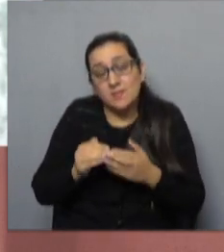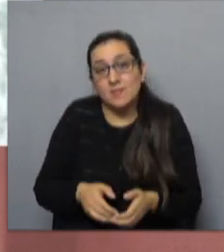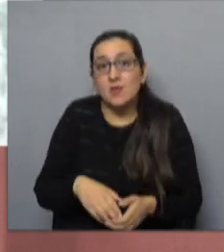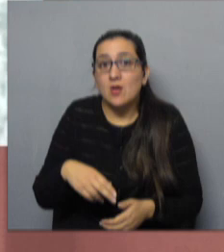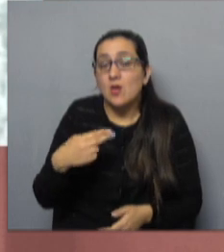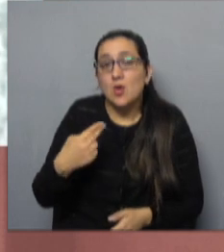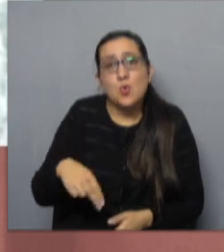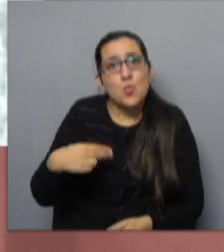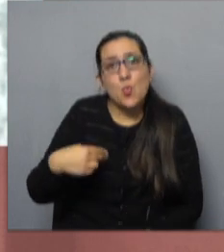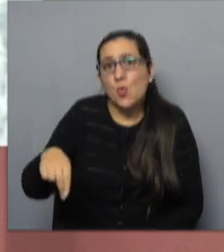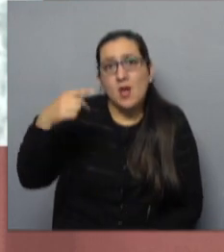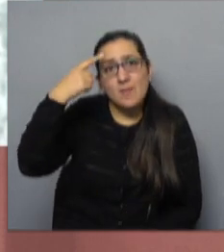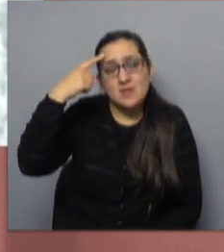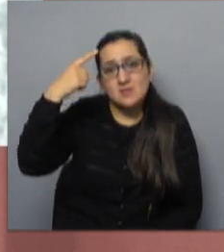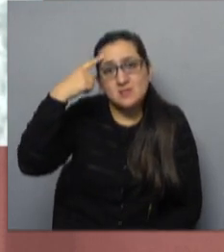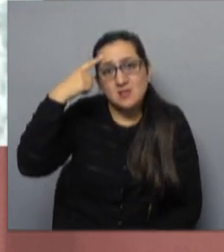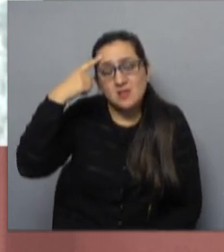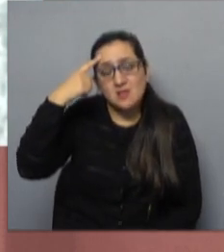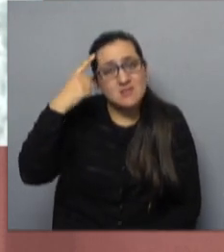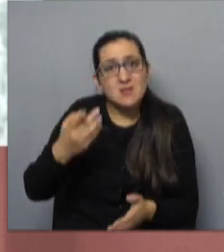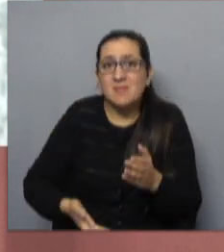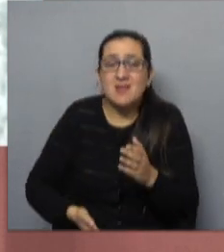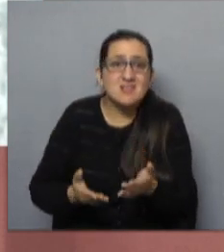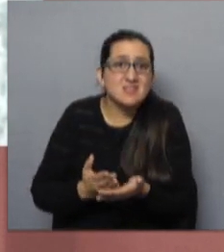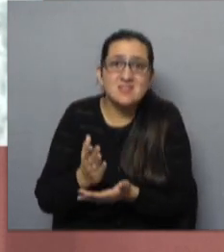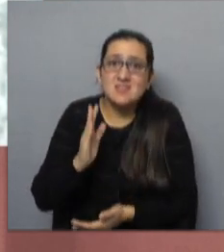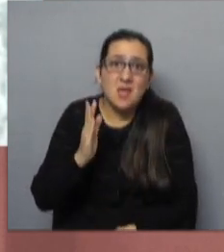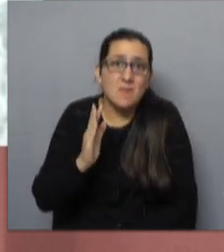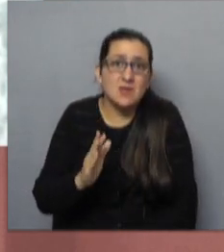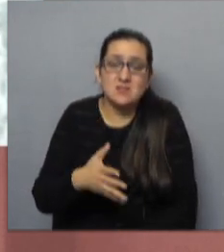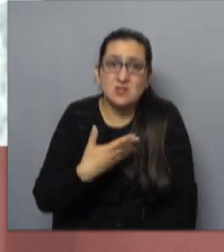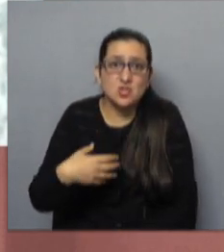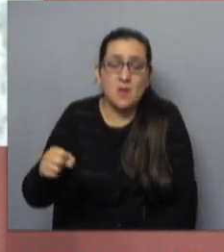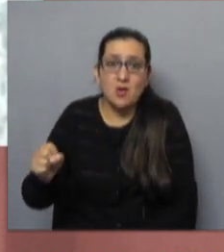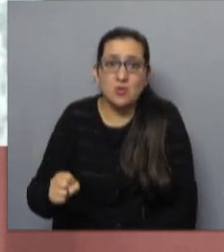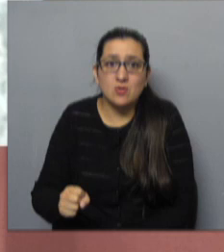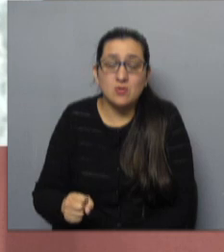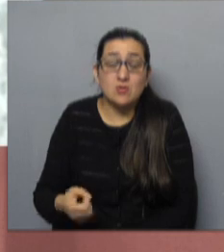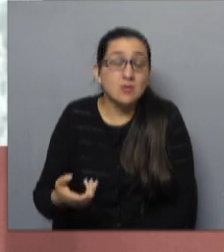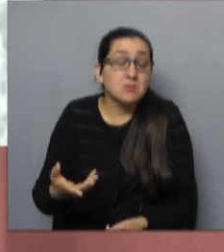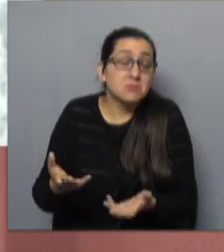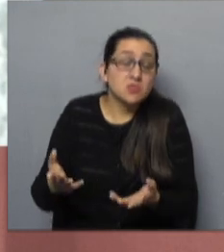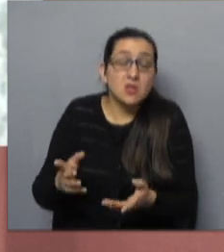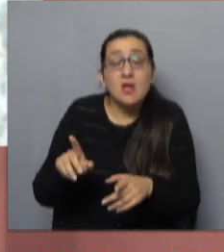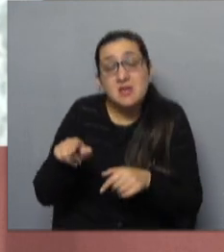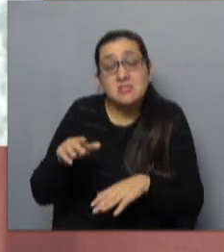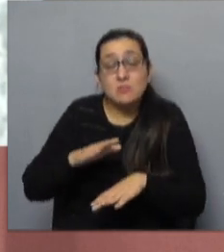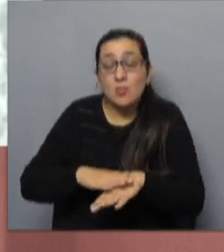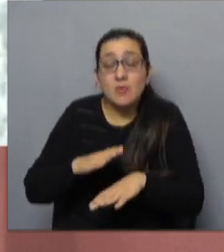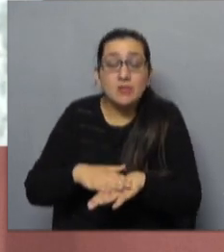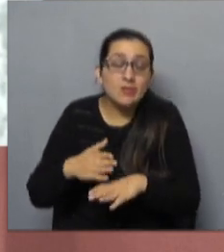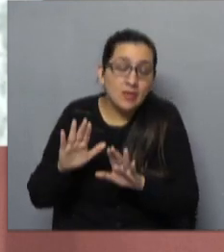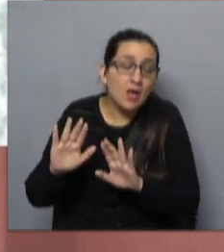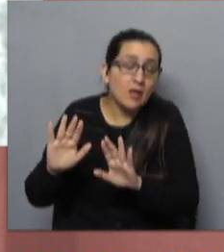Nunca pensé que iba a ser para siempre. Entonces no le di la importancia, siempre